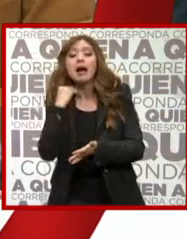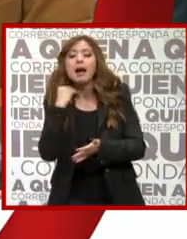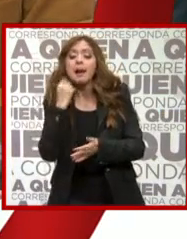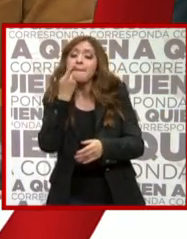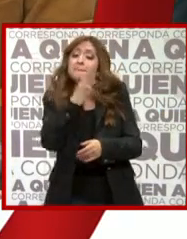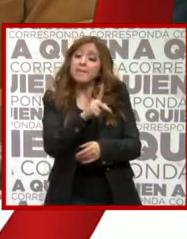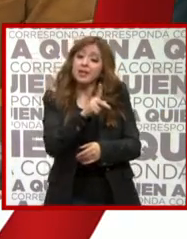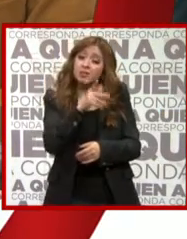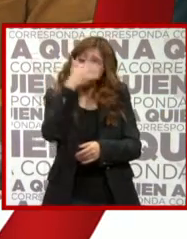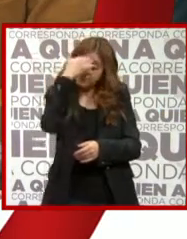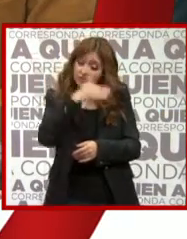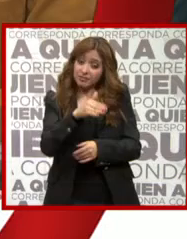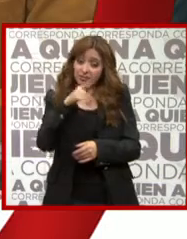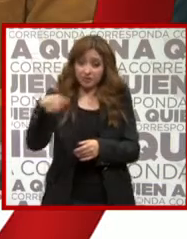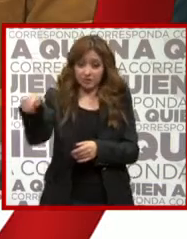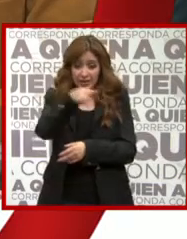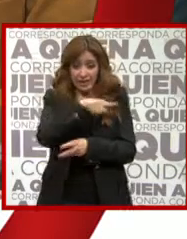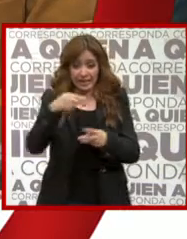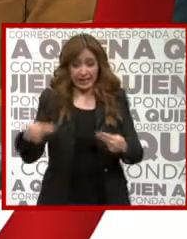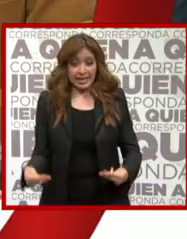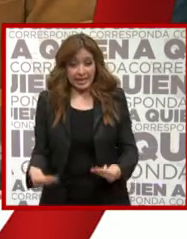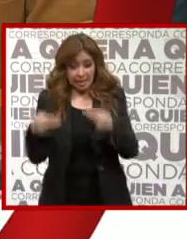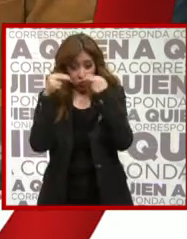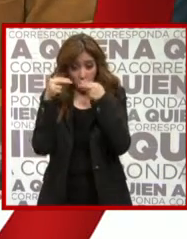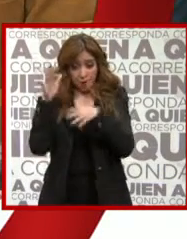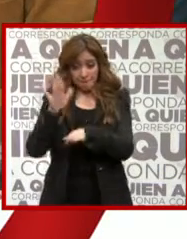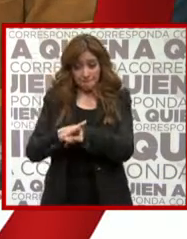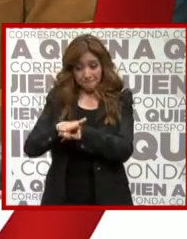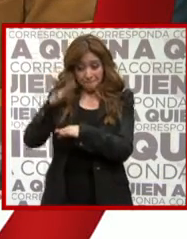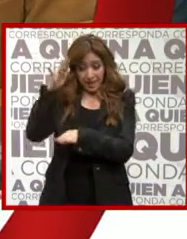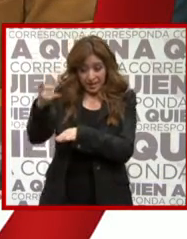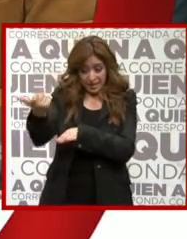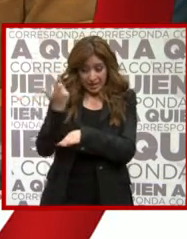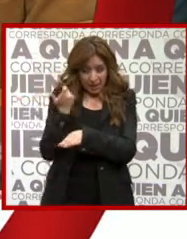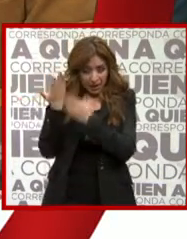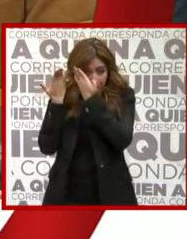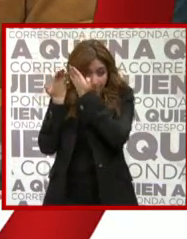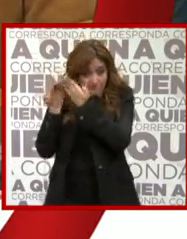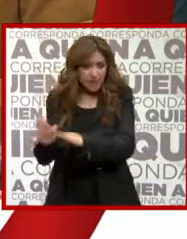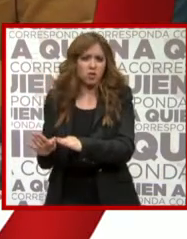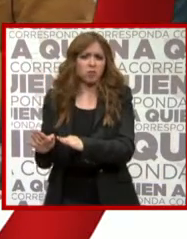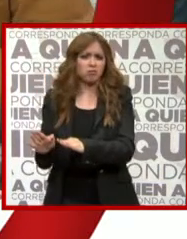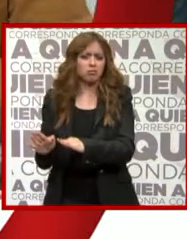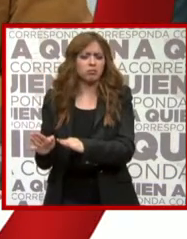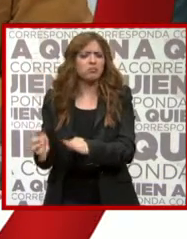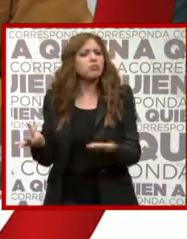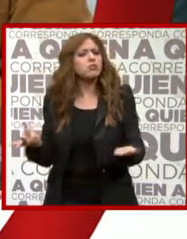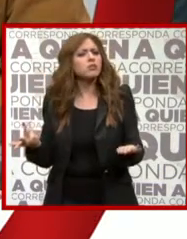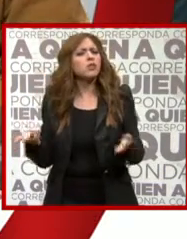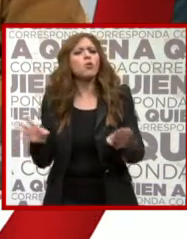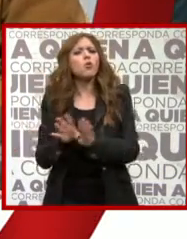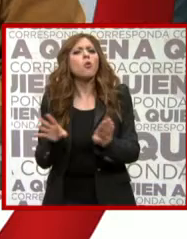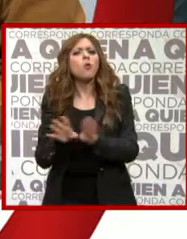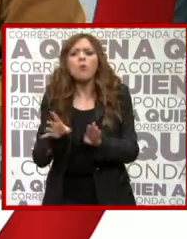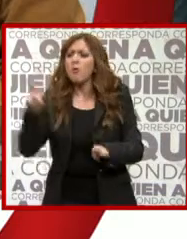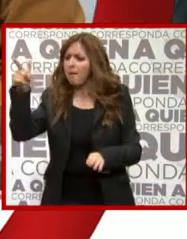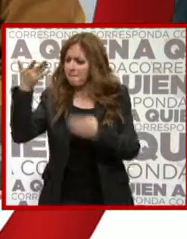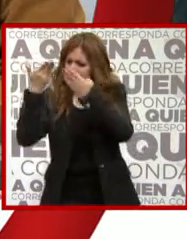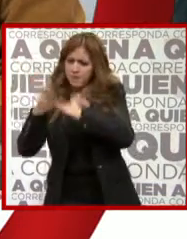pensar, si estas empresas dan más dinero que el banco, ¿por qué los bancos no invierten con